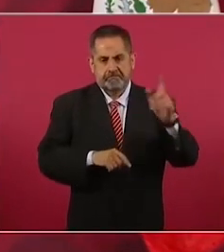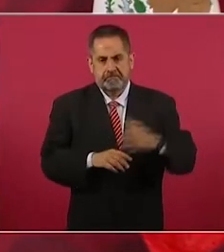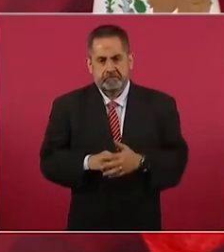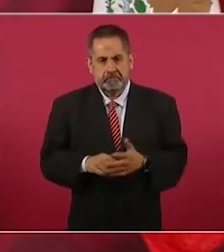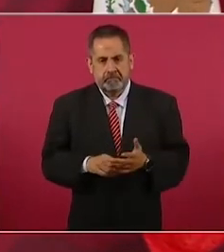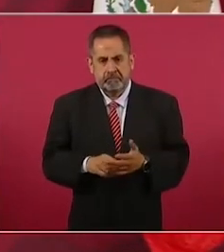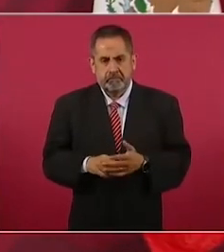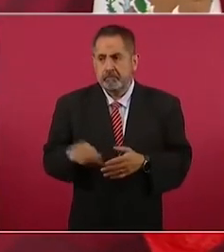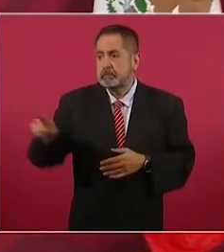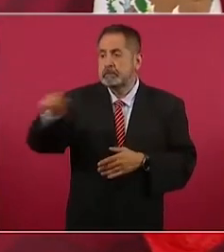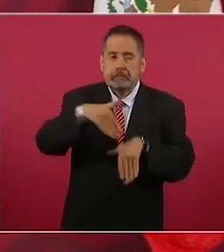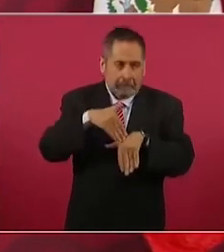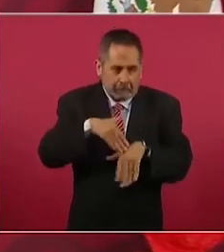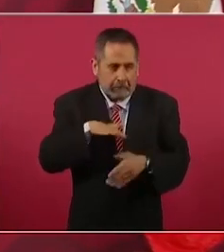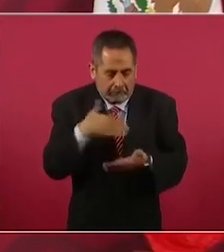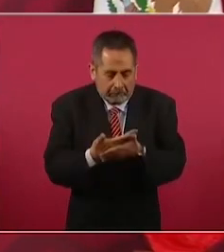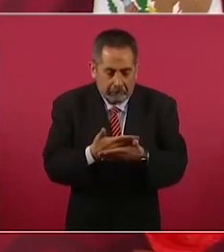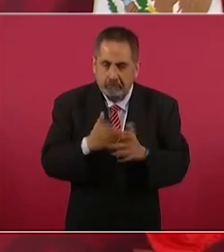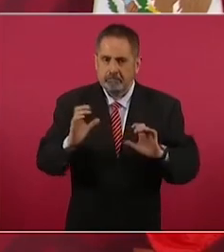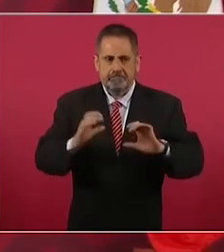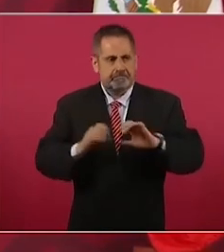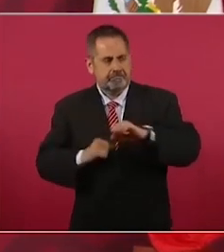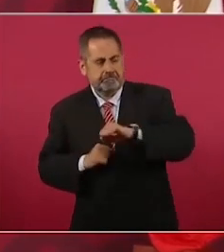y que no hay que dejarse sorprender,